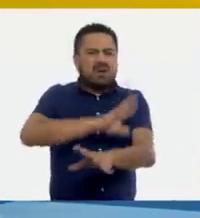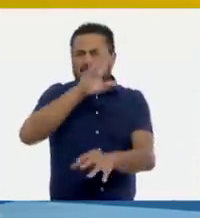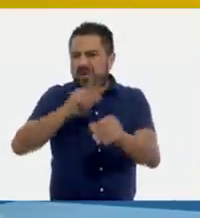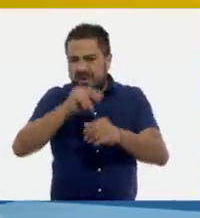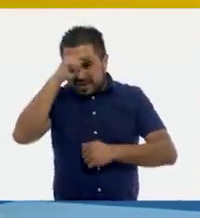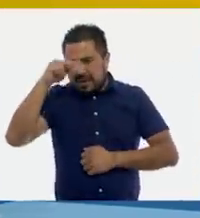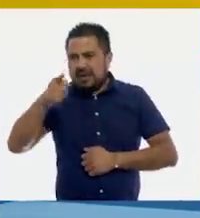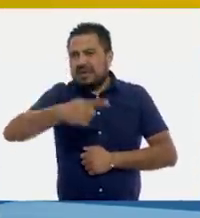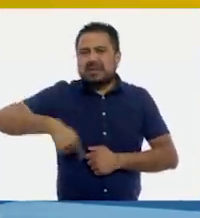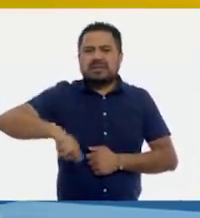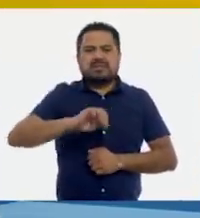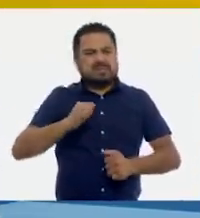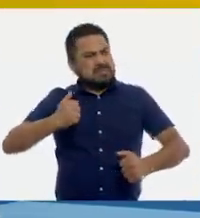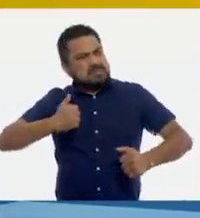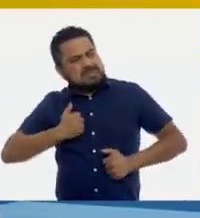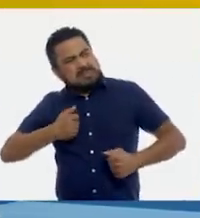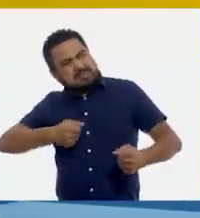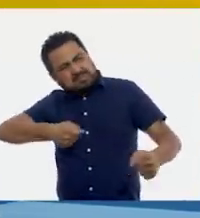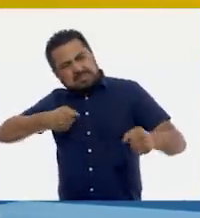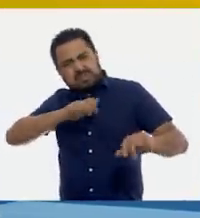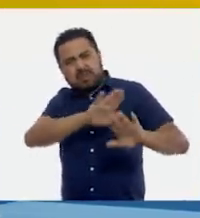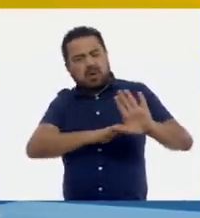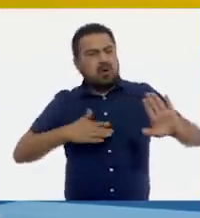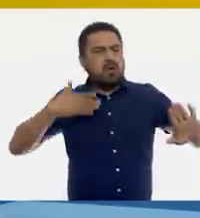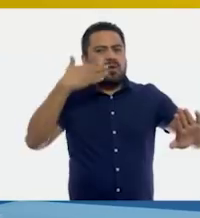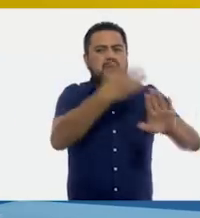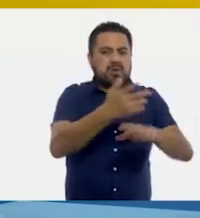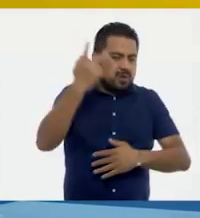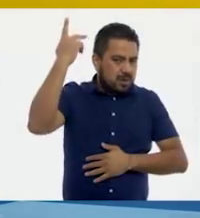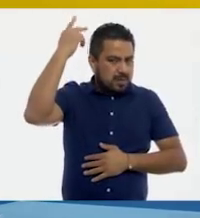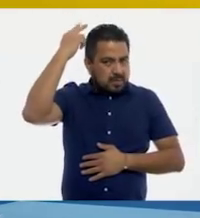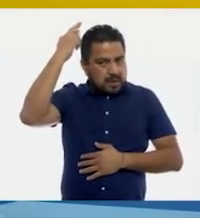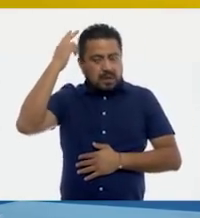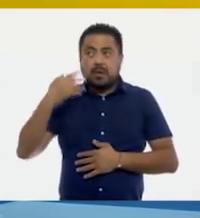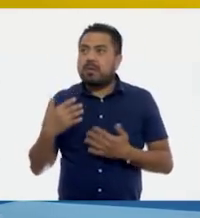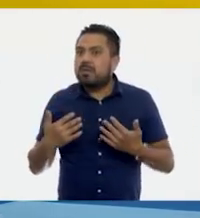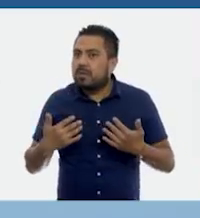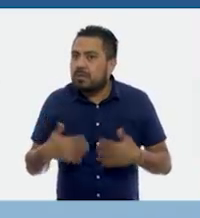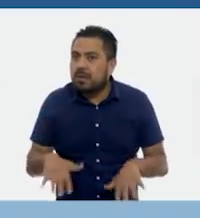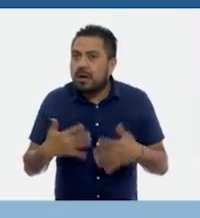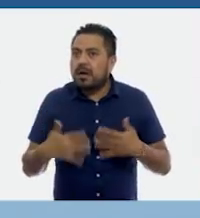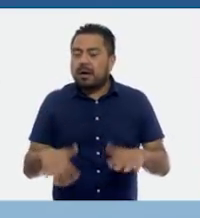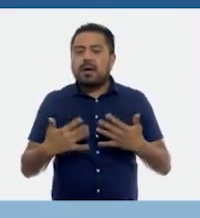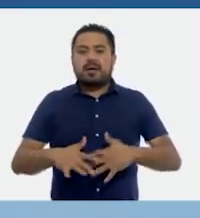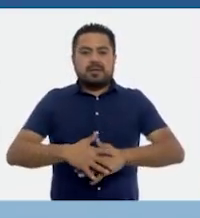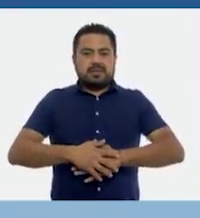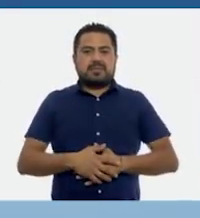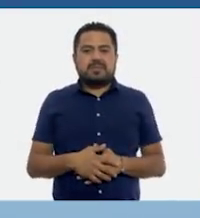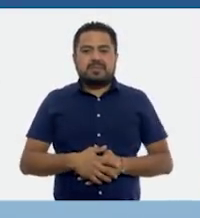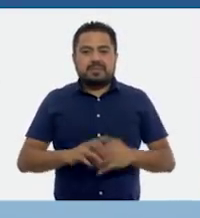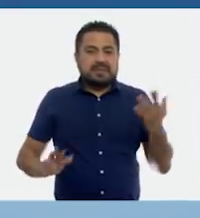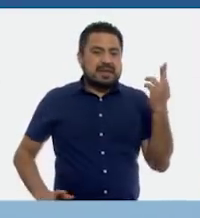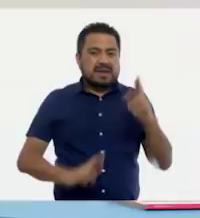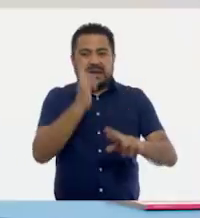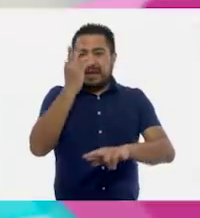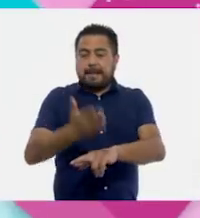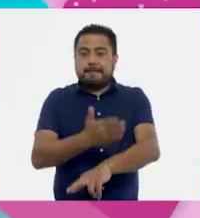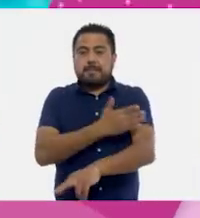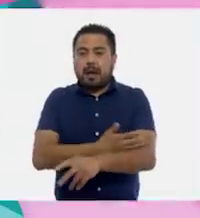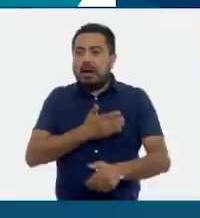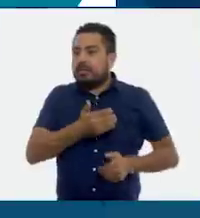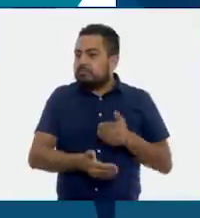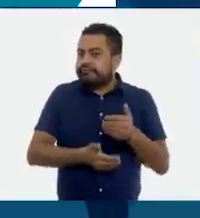para tomar las armas en contra del gobierno del general Porfirio Díaz. ¡Guau! La revolución maderista